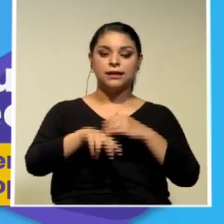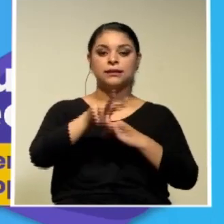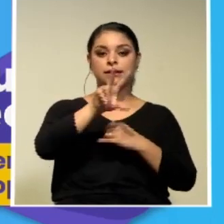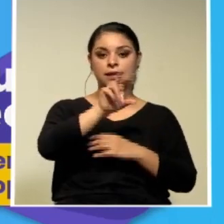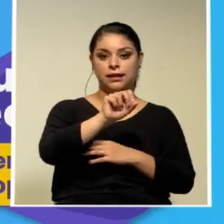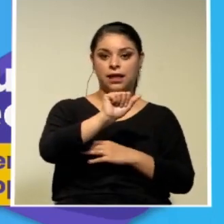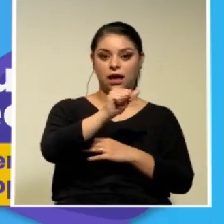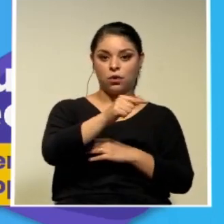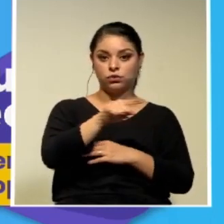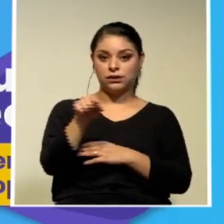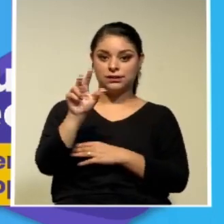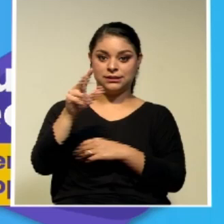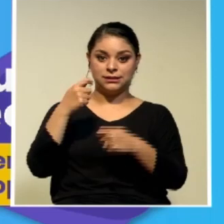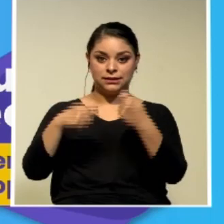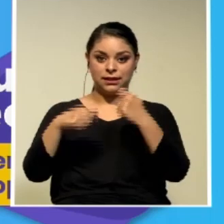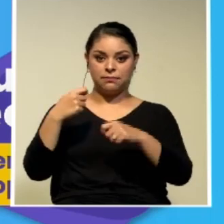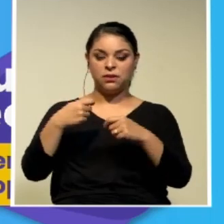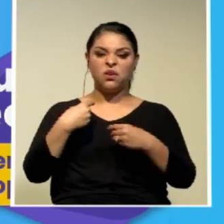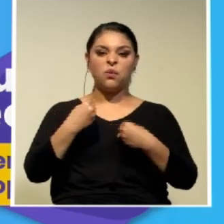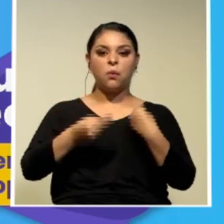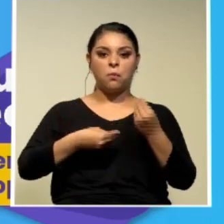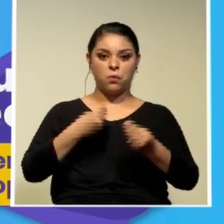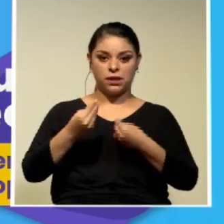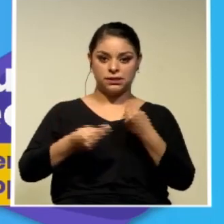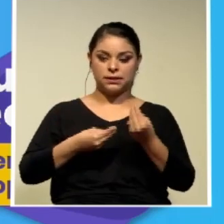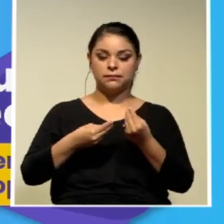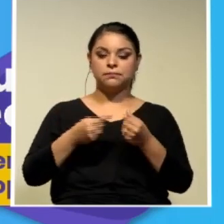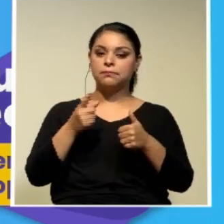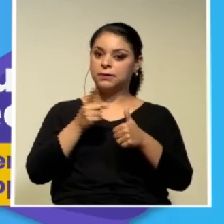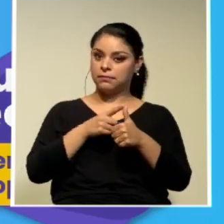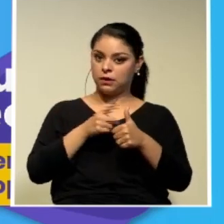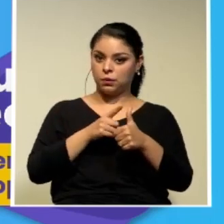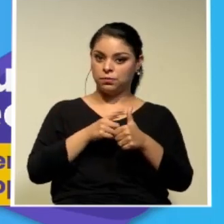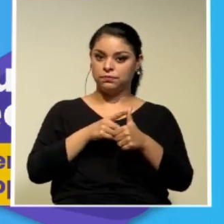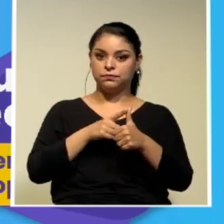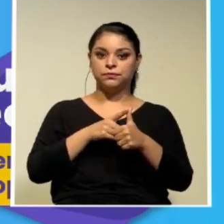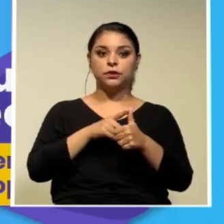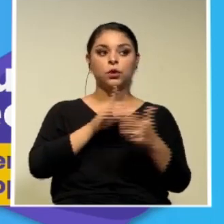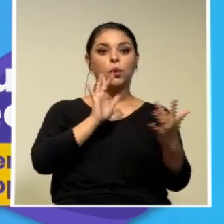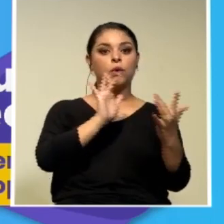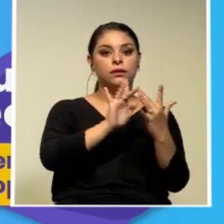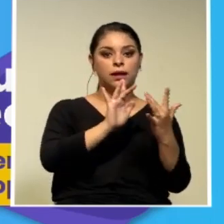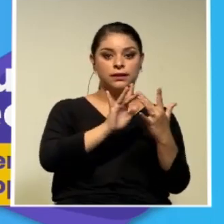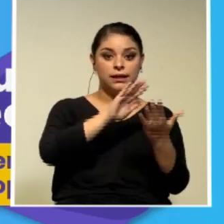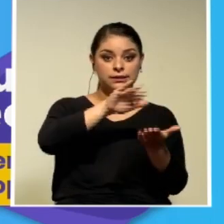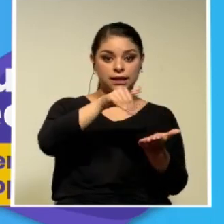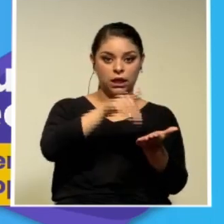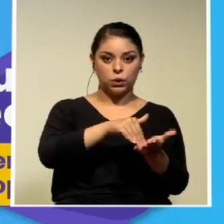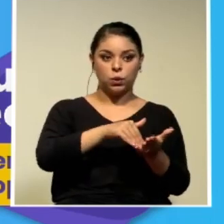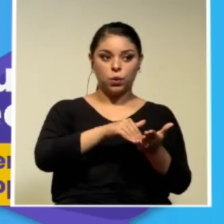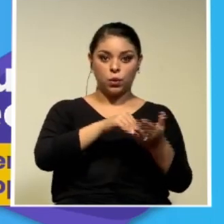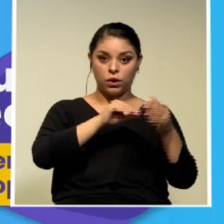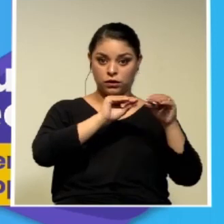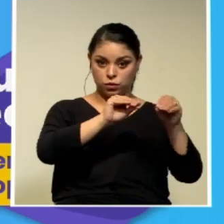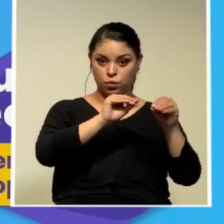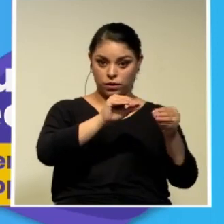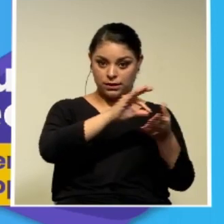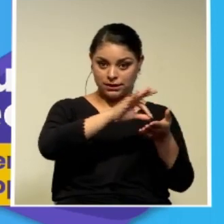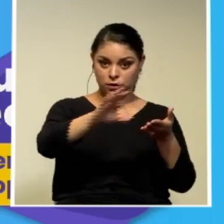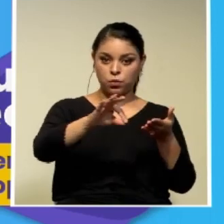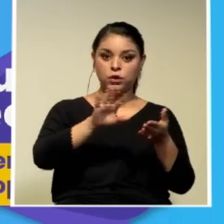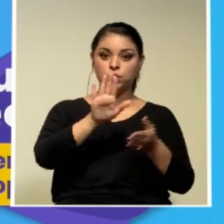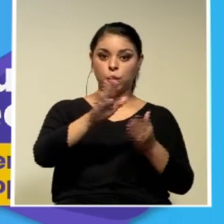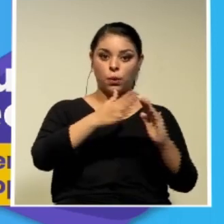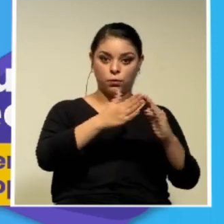septiembre. La ruta general para realizar la prematrícula es: número 1, contacta al centro educativo de su comunidad. 2,